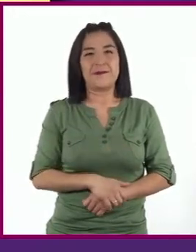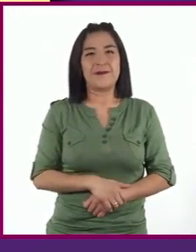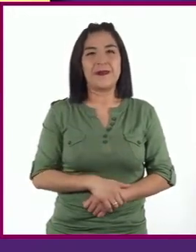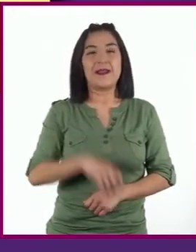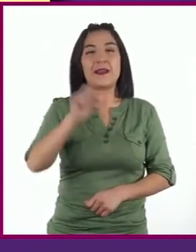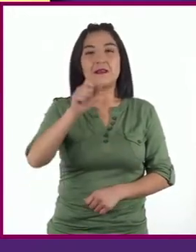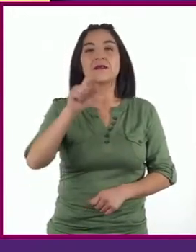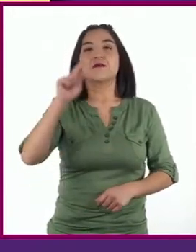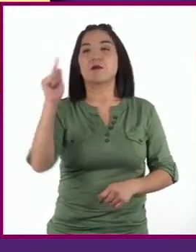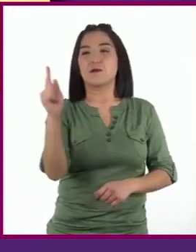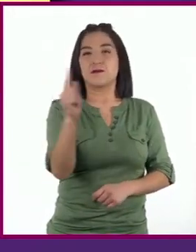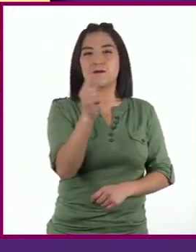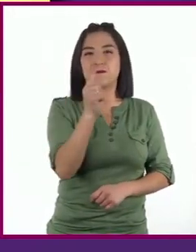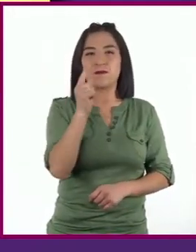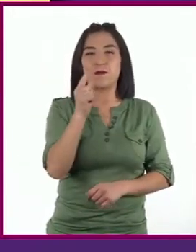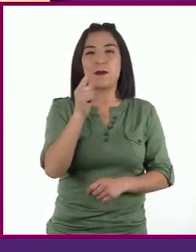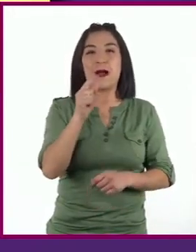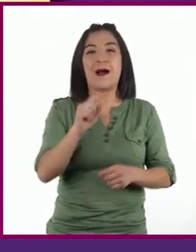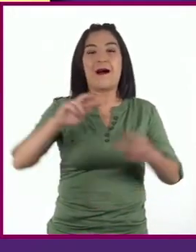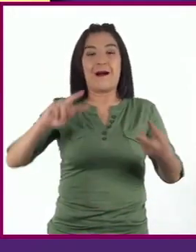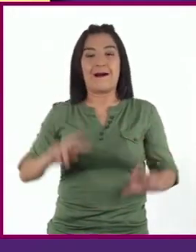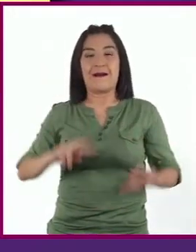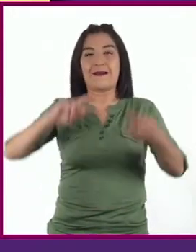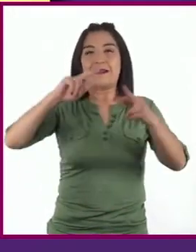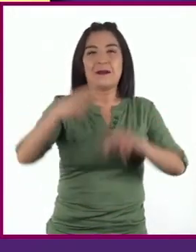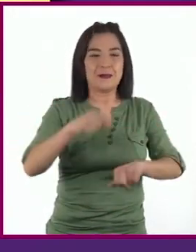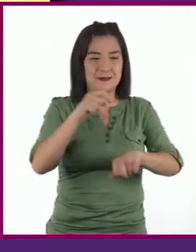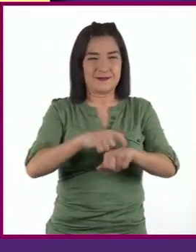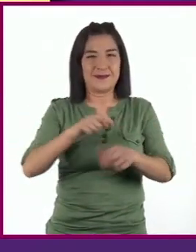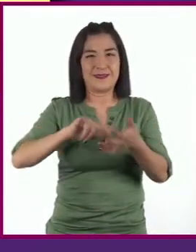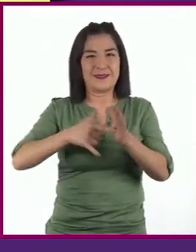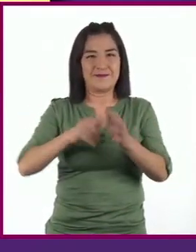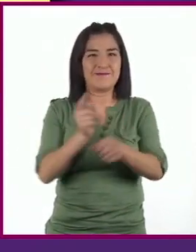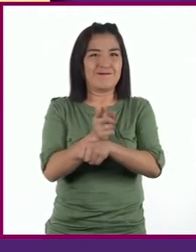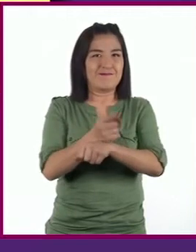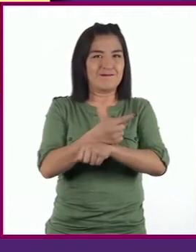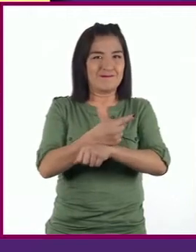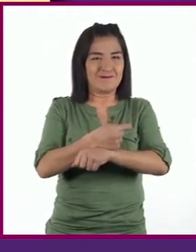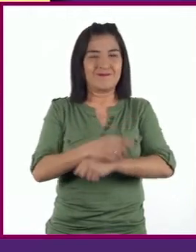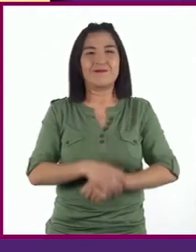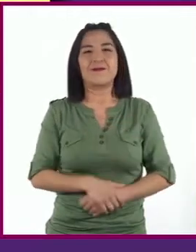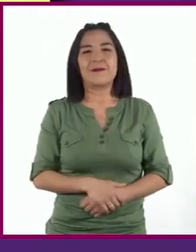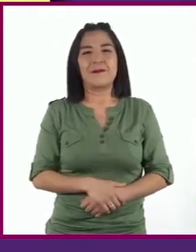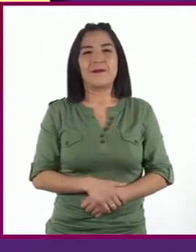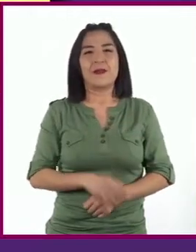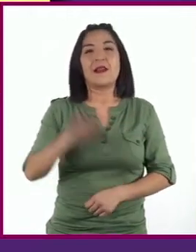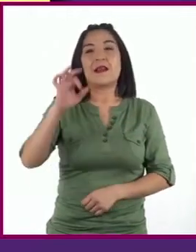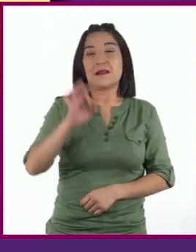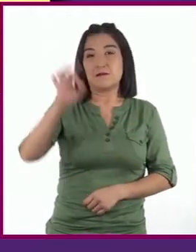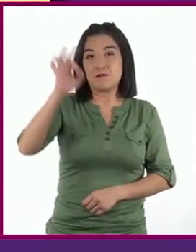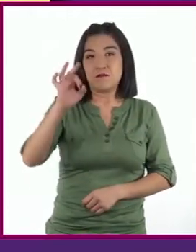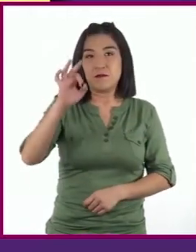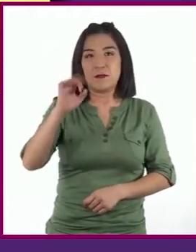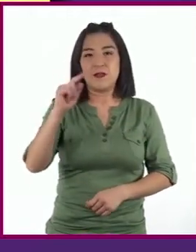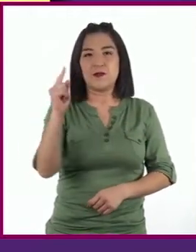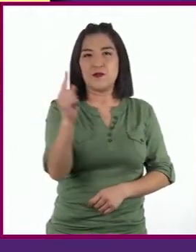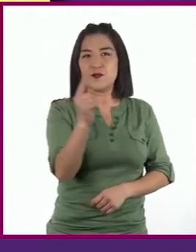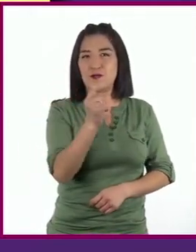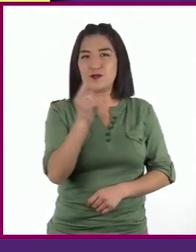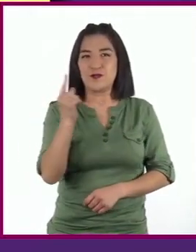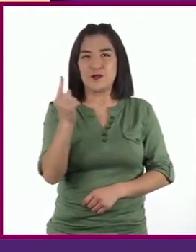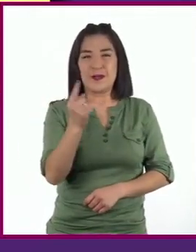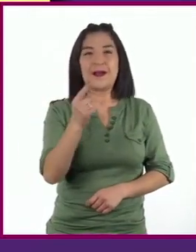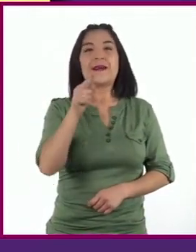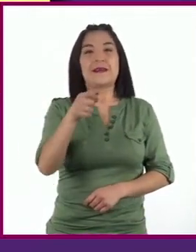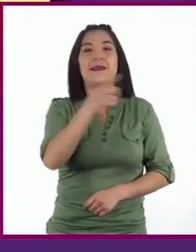rotación sería en contra del sentido de las manecillas del reloj. Los grados que giraría la figura